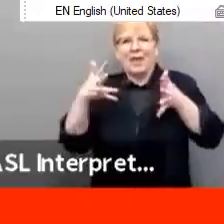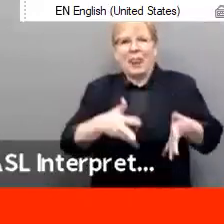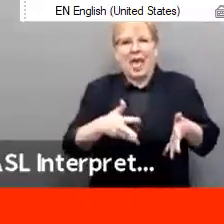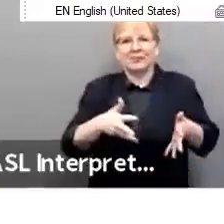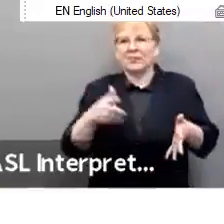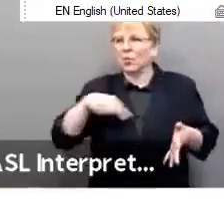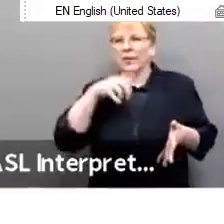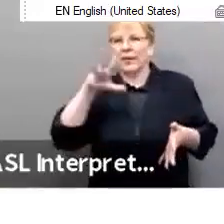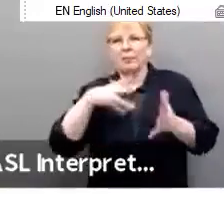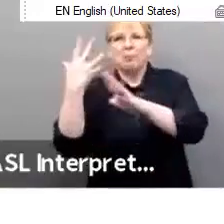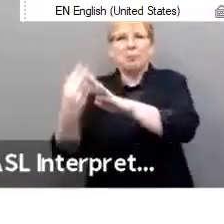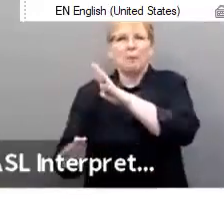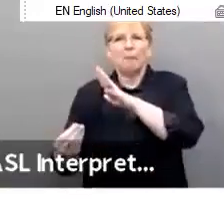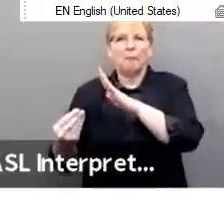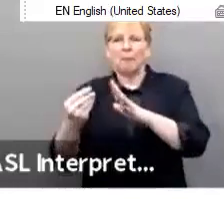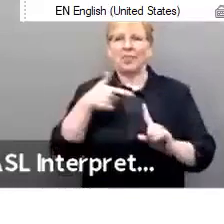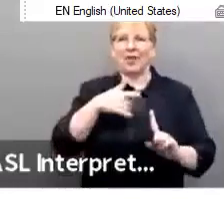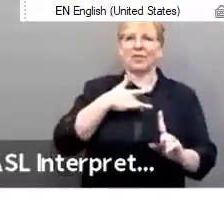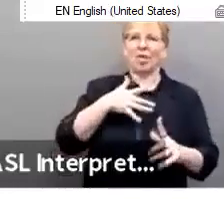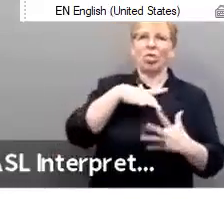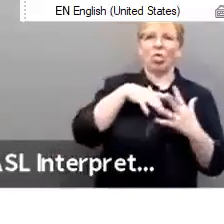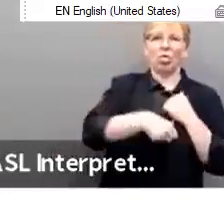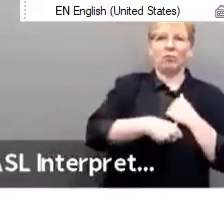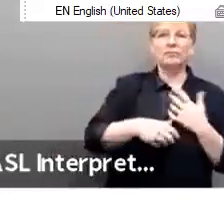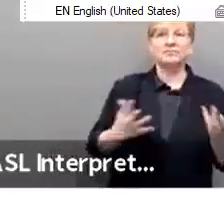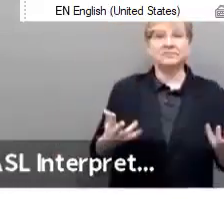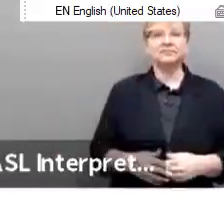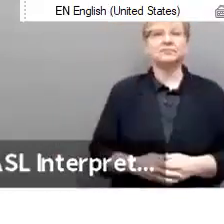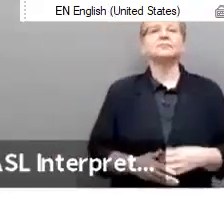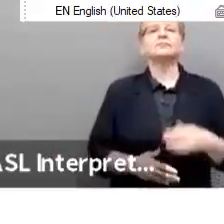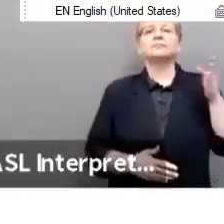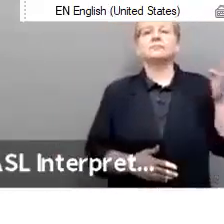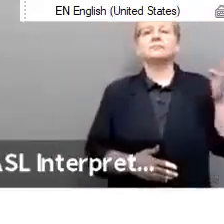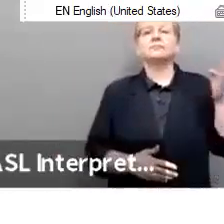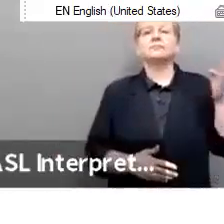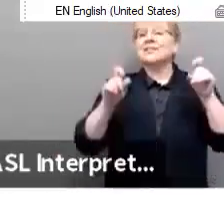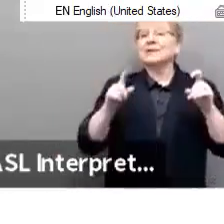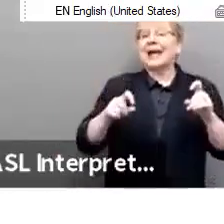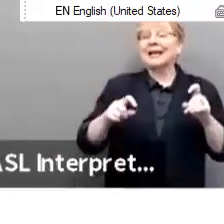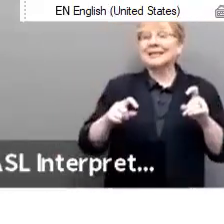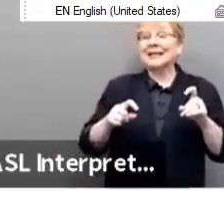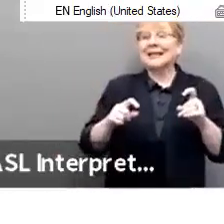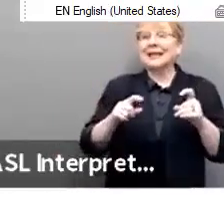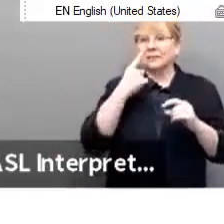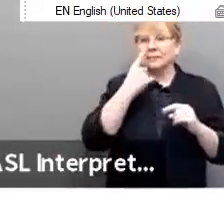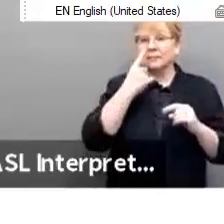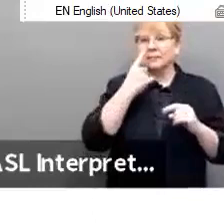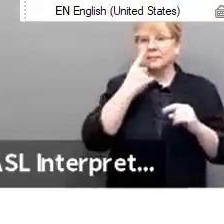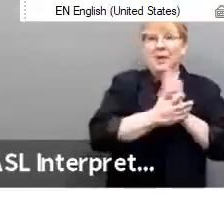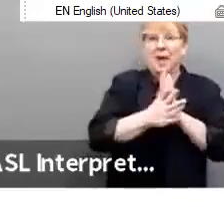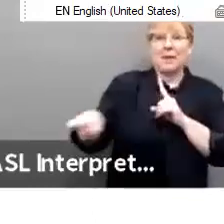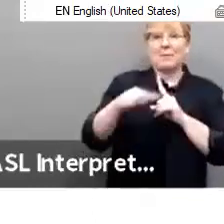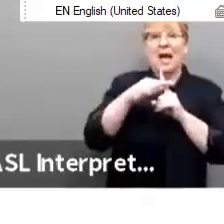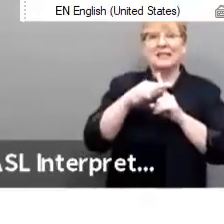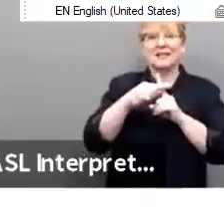esposa de él se encuentra altamente alterada y pregunta, bueno, ¿por qué? ¿Por qué le pasó esto? ¿Por qué no se vacunó? Por supuesto